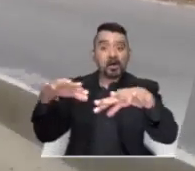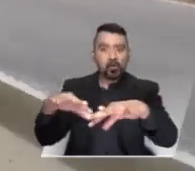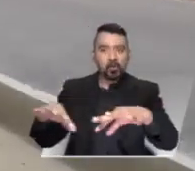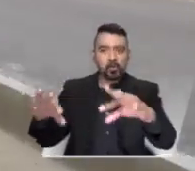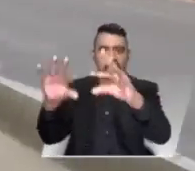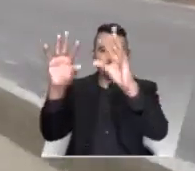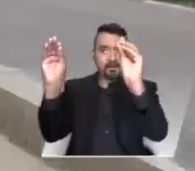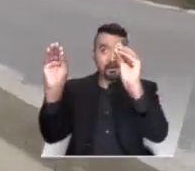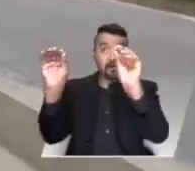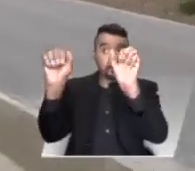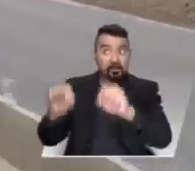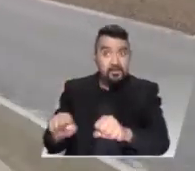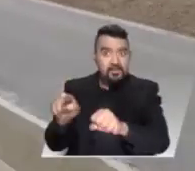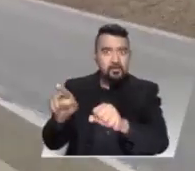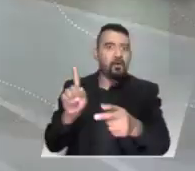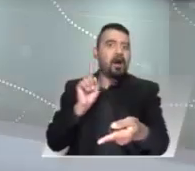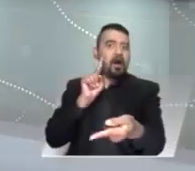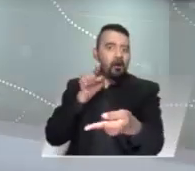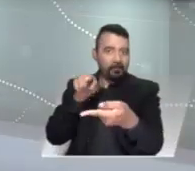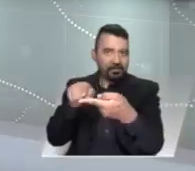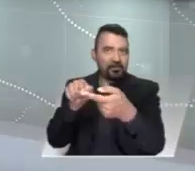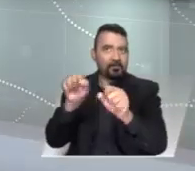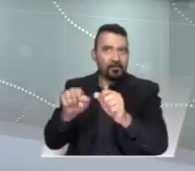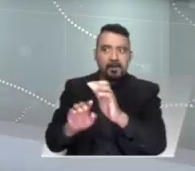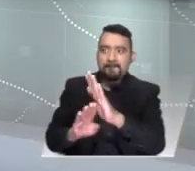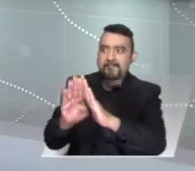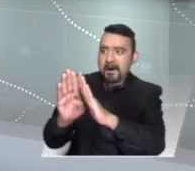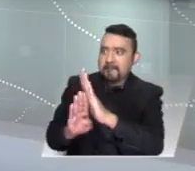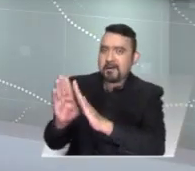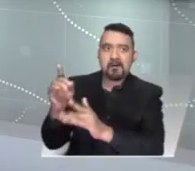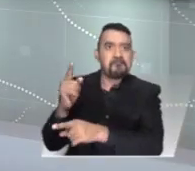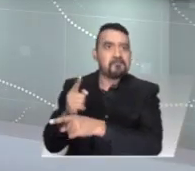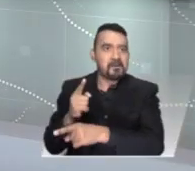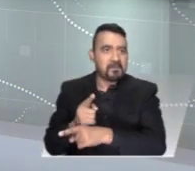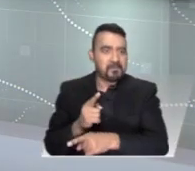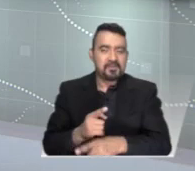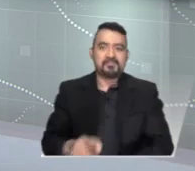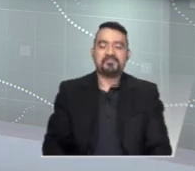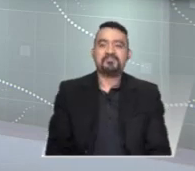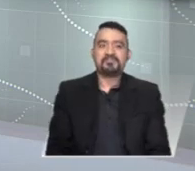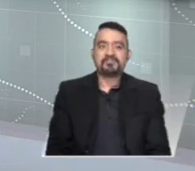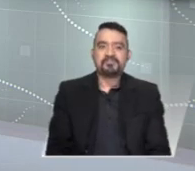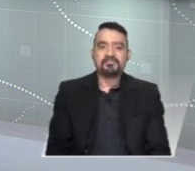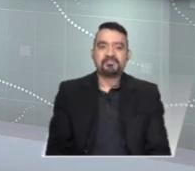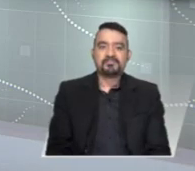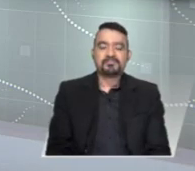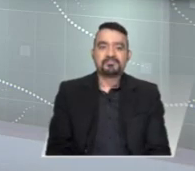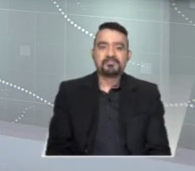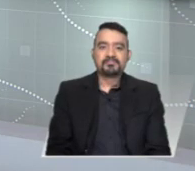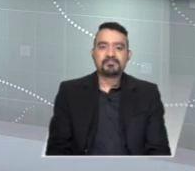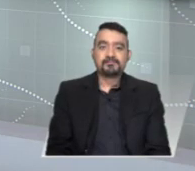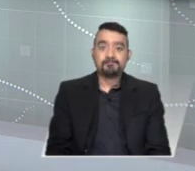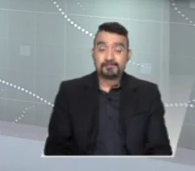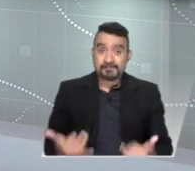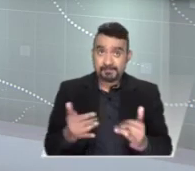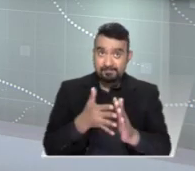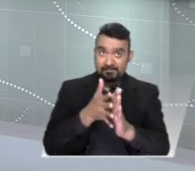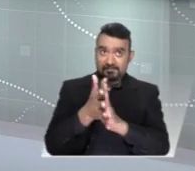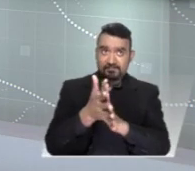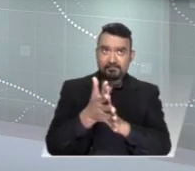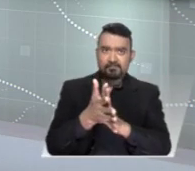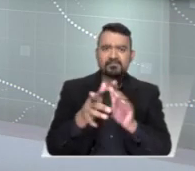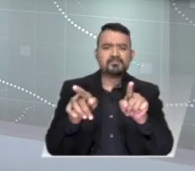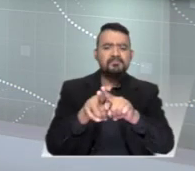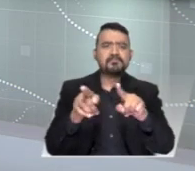traerán desarrollo para la subregión. Bueno, y para terminar este informe les compartimos que lo cierto es que la construcción de un aeropuerto